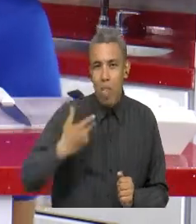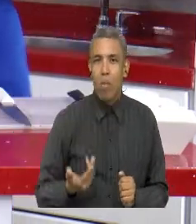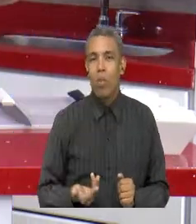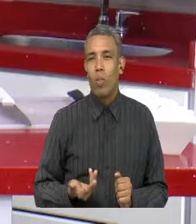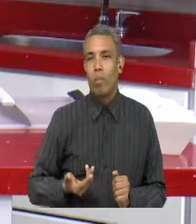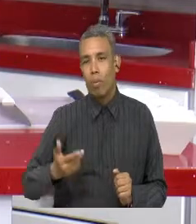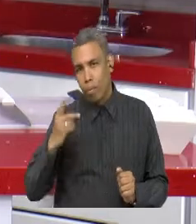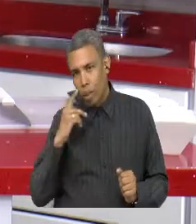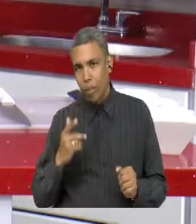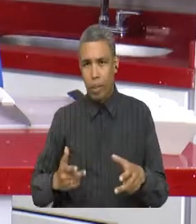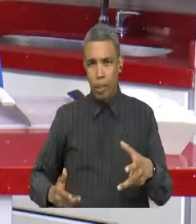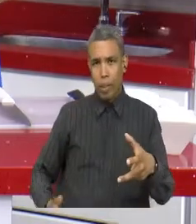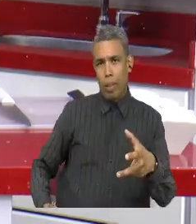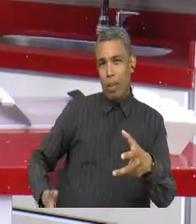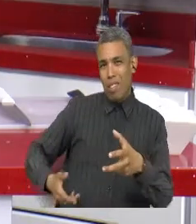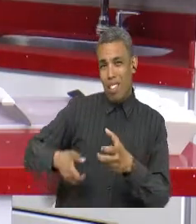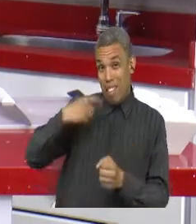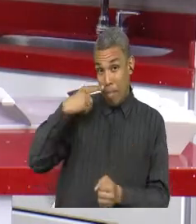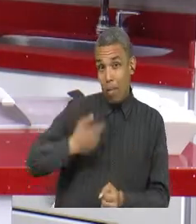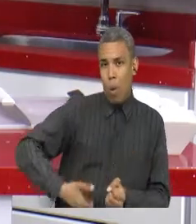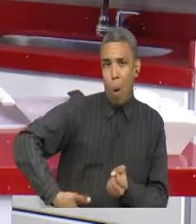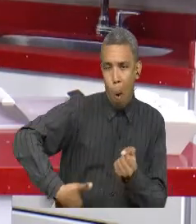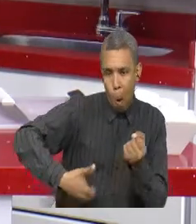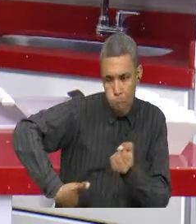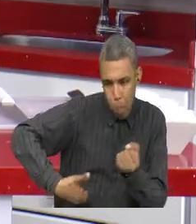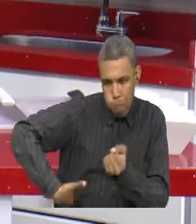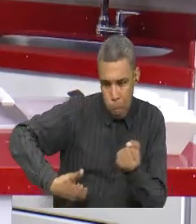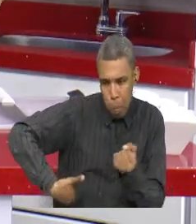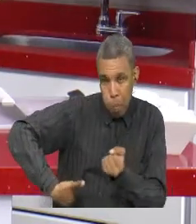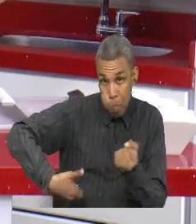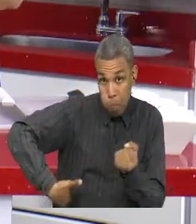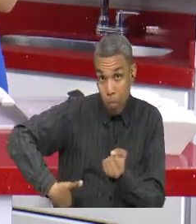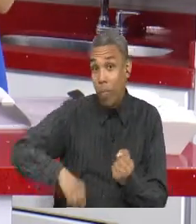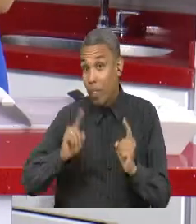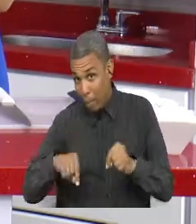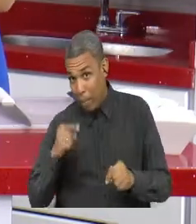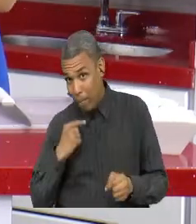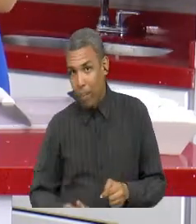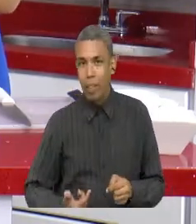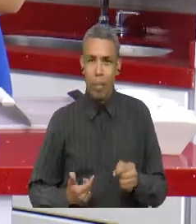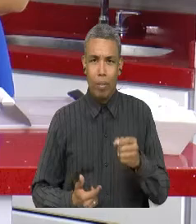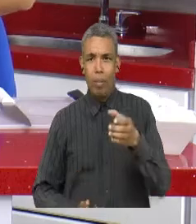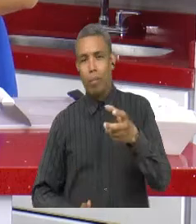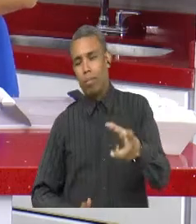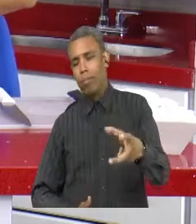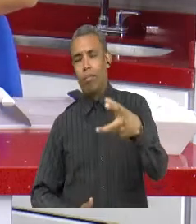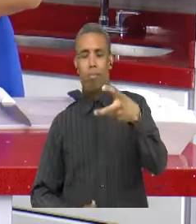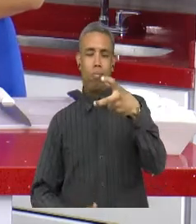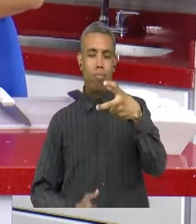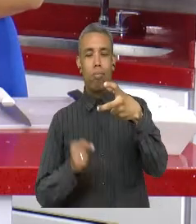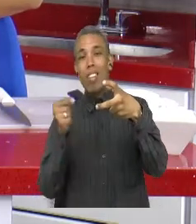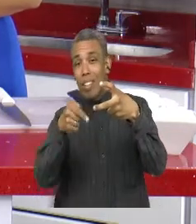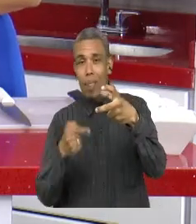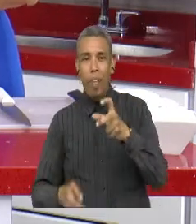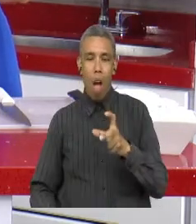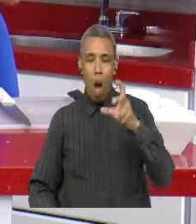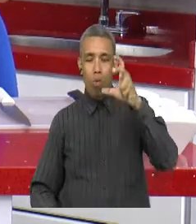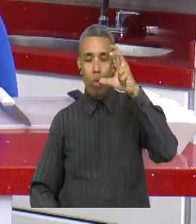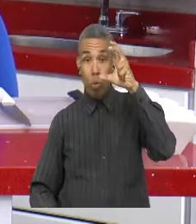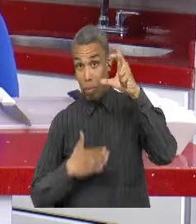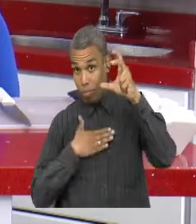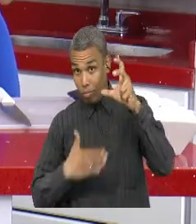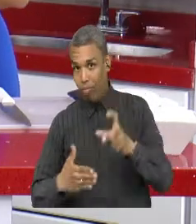Tenemos que ir. Para todas. Así que repetición, porque esto es noticia extra de última hora. En Zona Rápida, esta noche, por celebración del Día de la